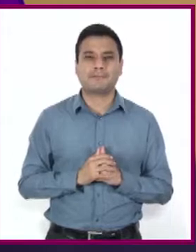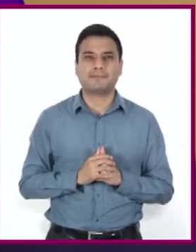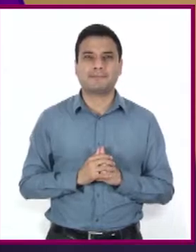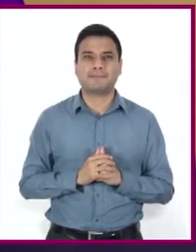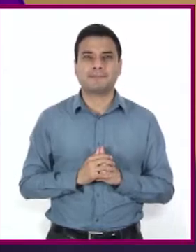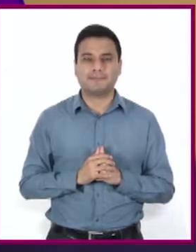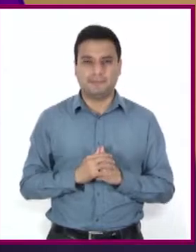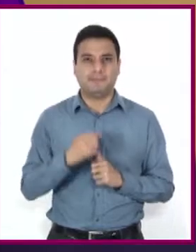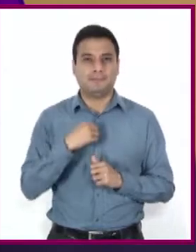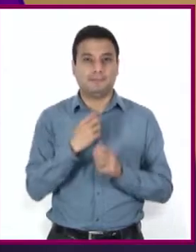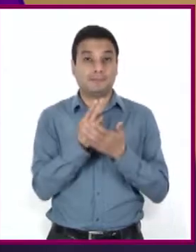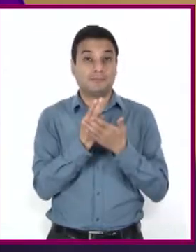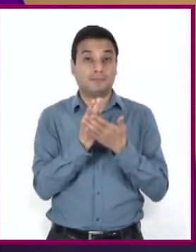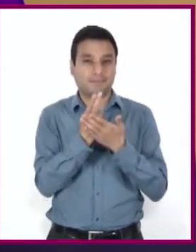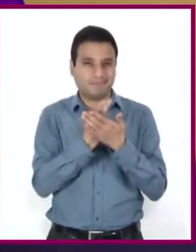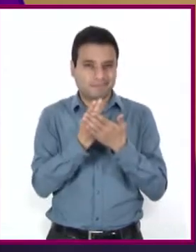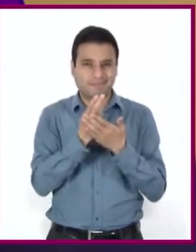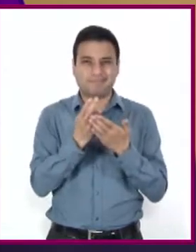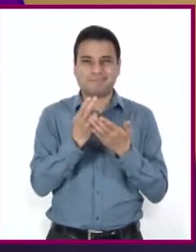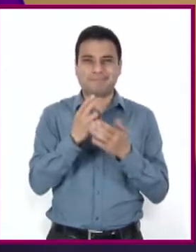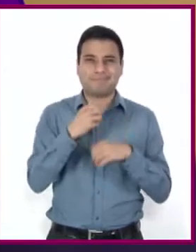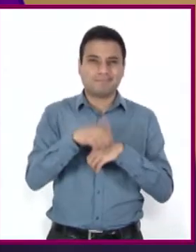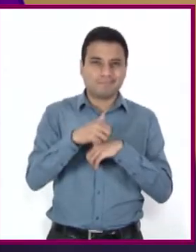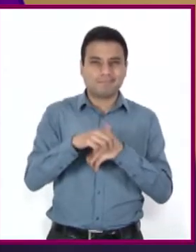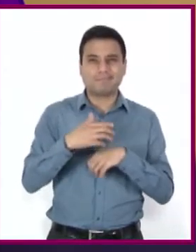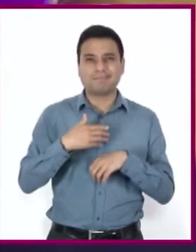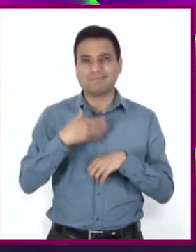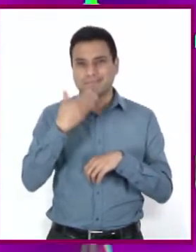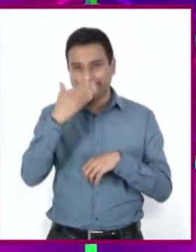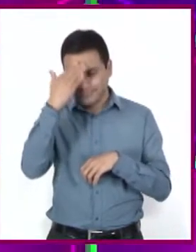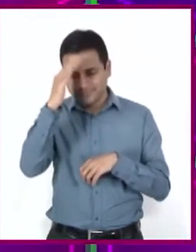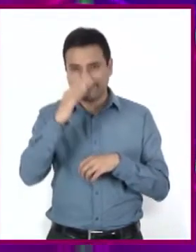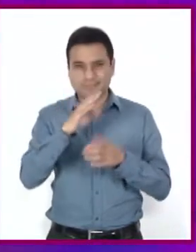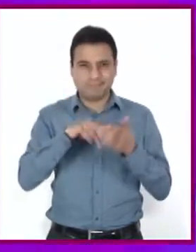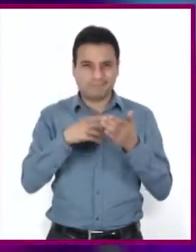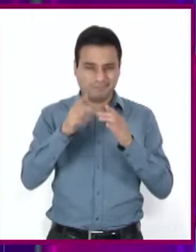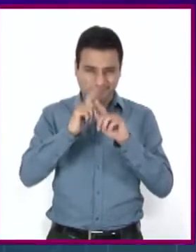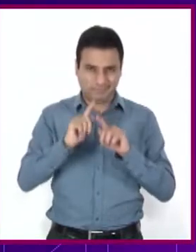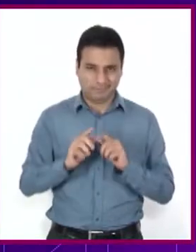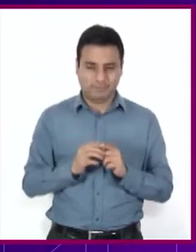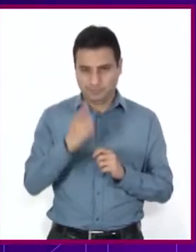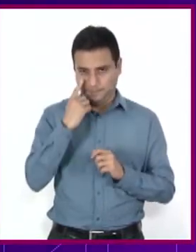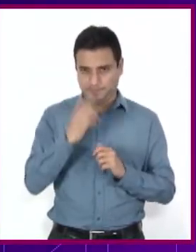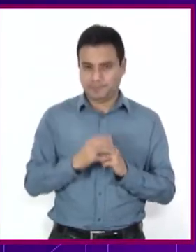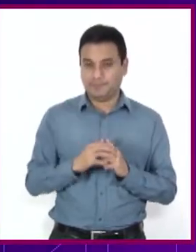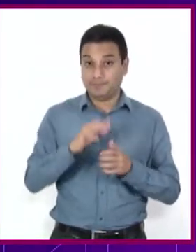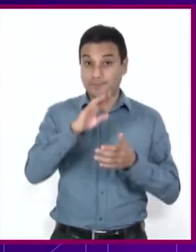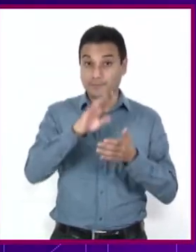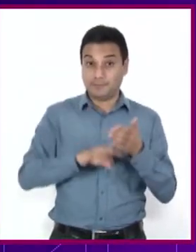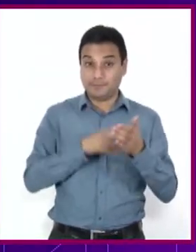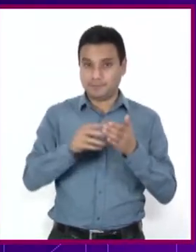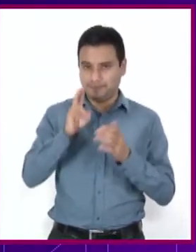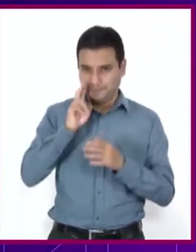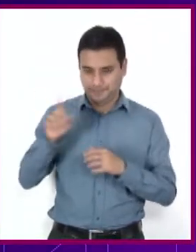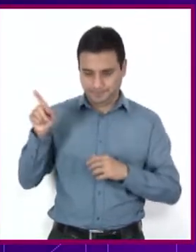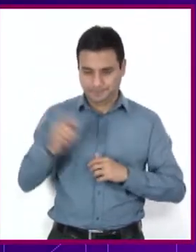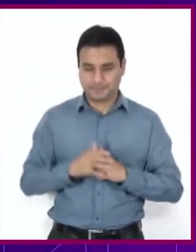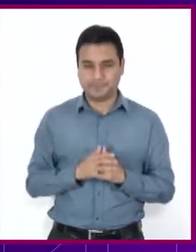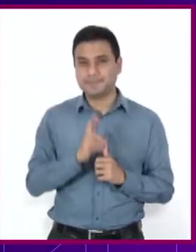sus representaciones algebraica, tabular y gráfica. Completemos la tabla de datos que